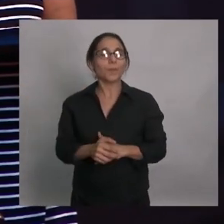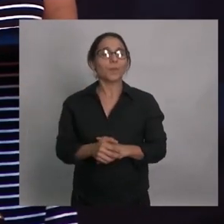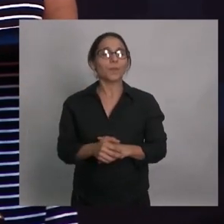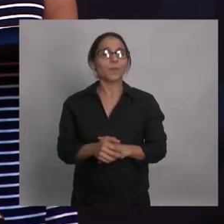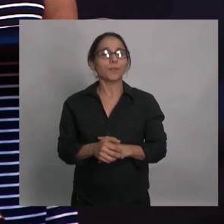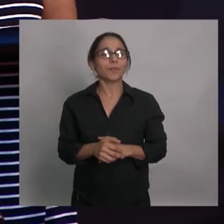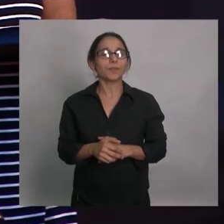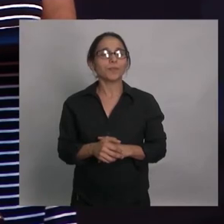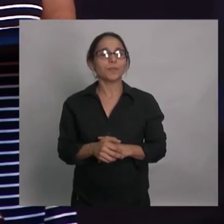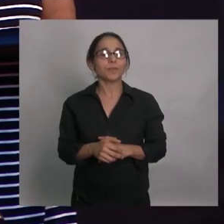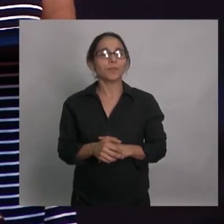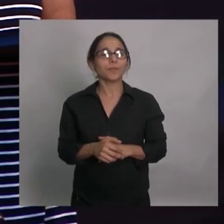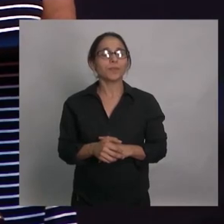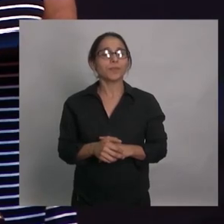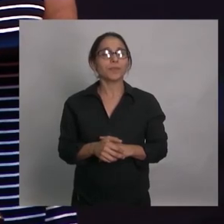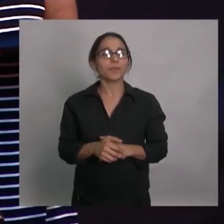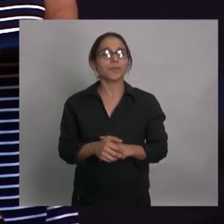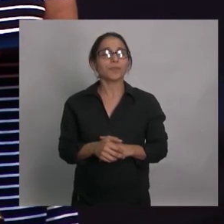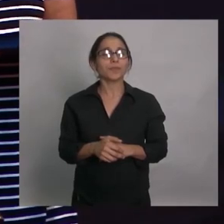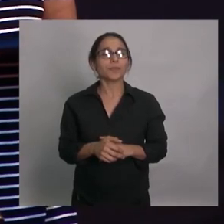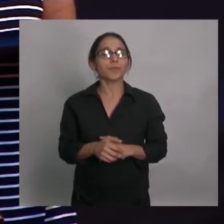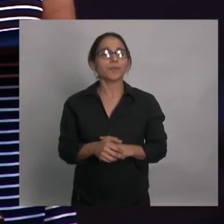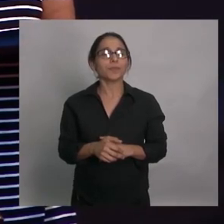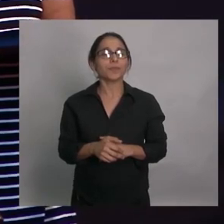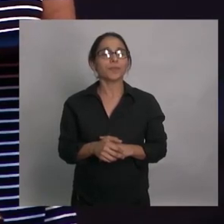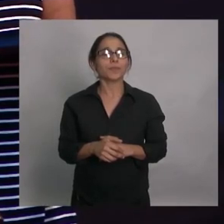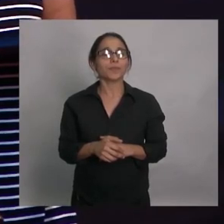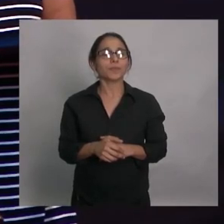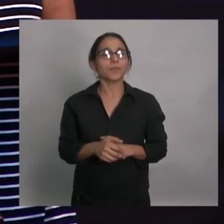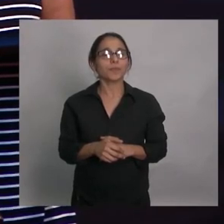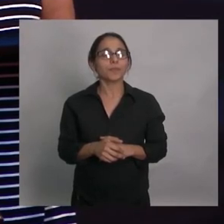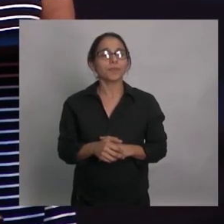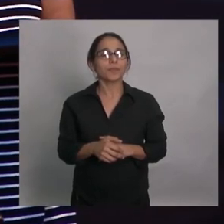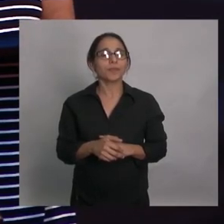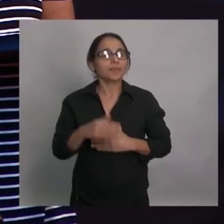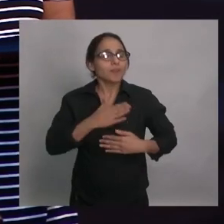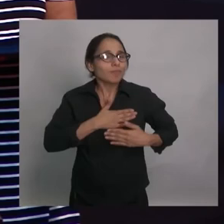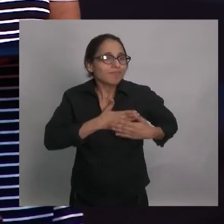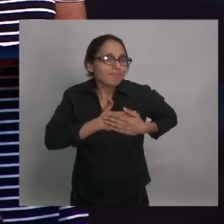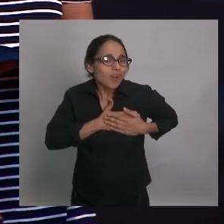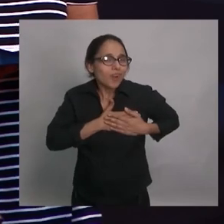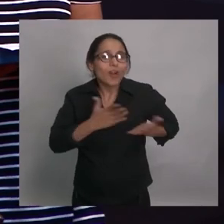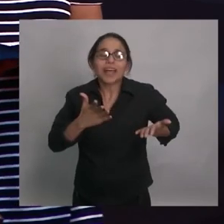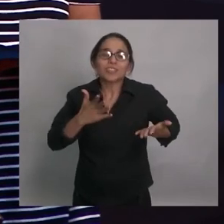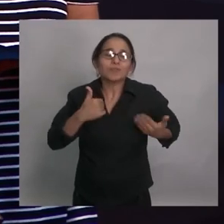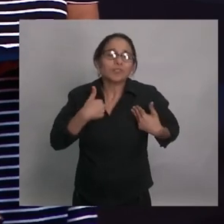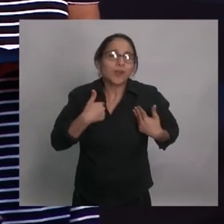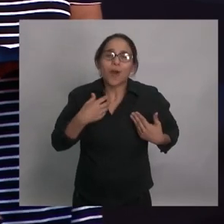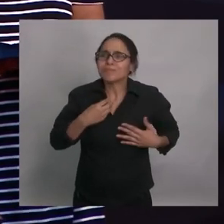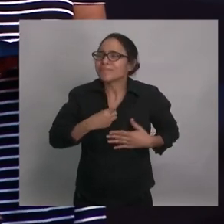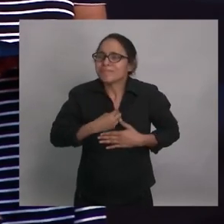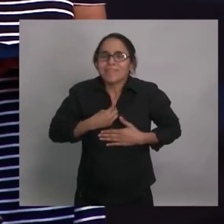pablo pronto bottom of my heart es el handbold agradable con él